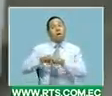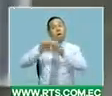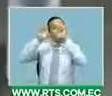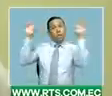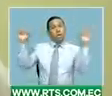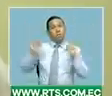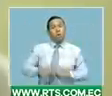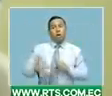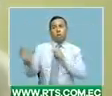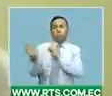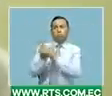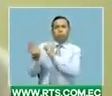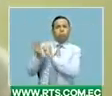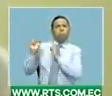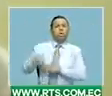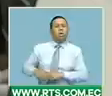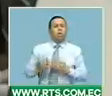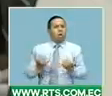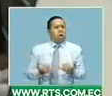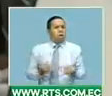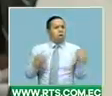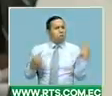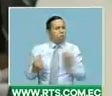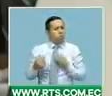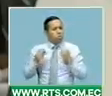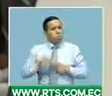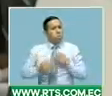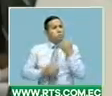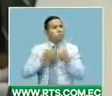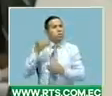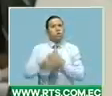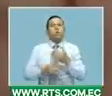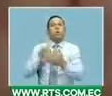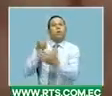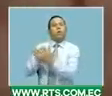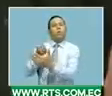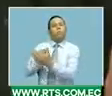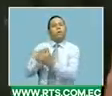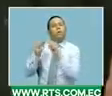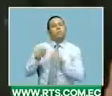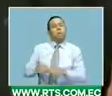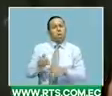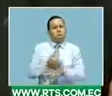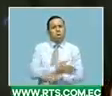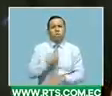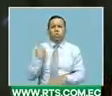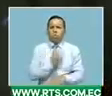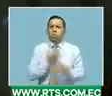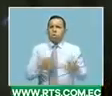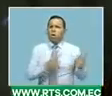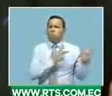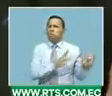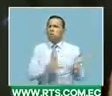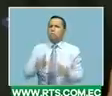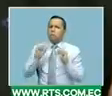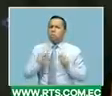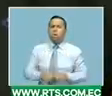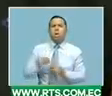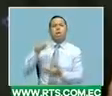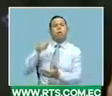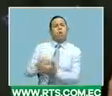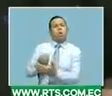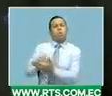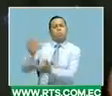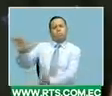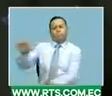conformes de que el sector sea tomado en cuenta para el proceso. Dijo que están preparados. Tenemos muchos años de experiencia en el manejo y